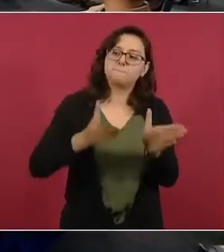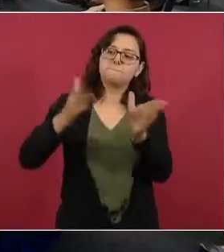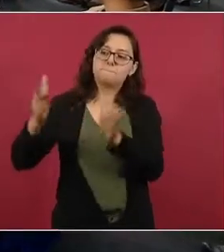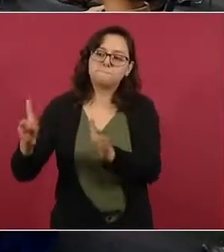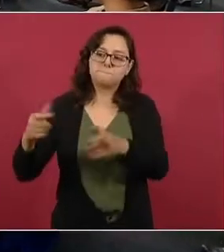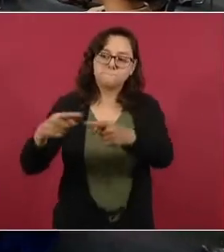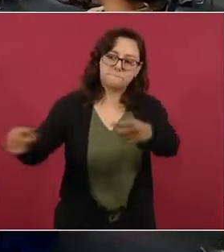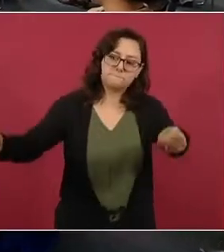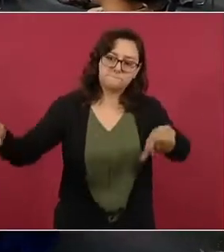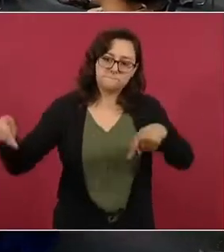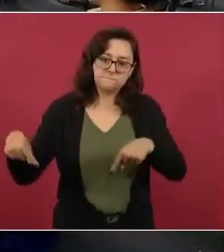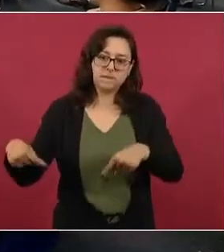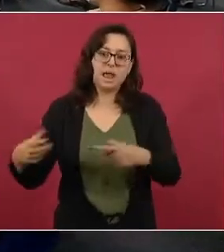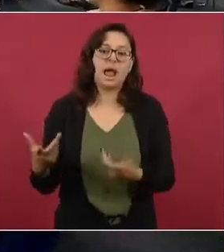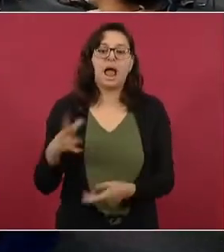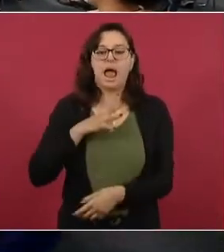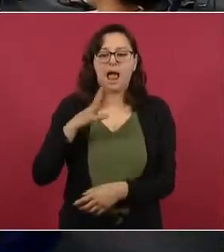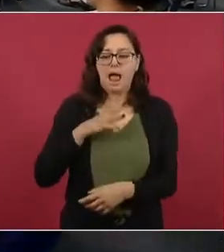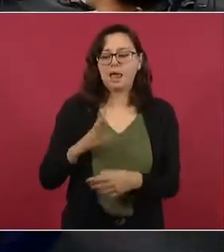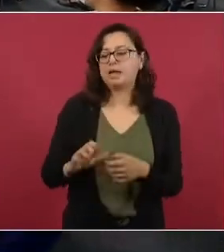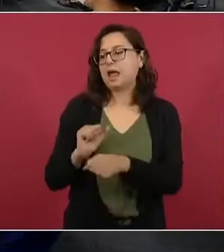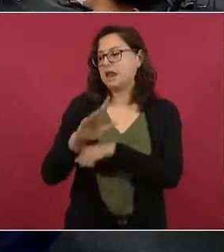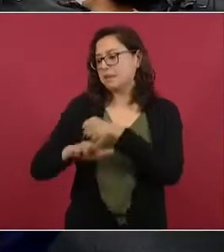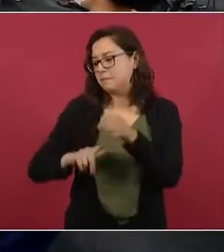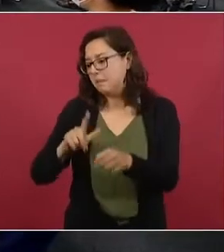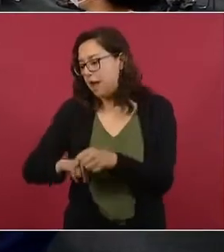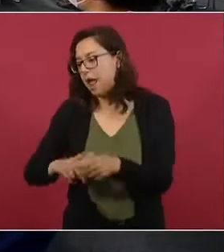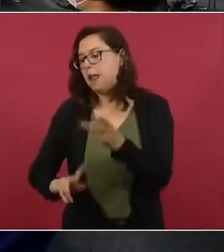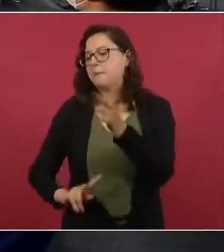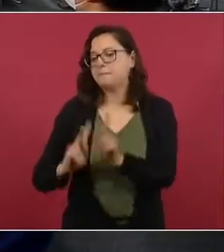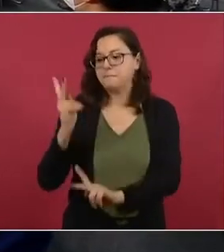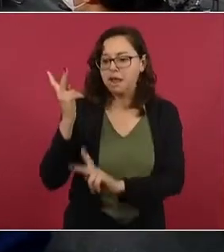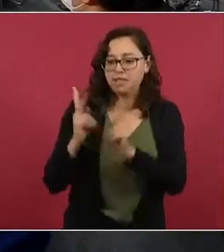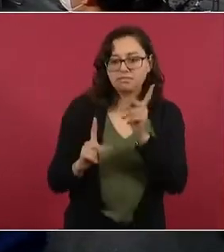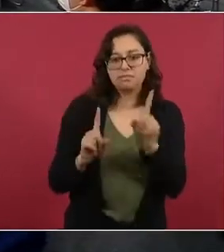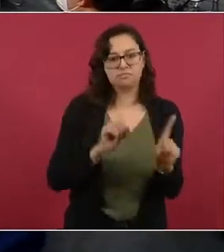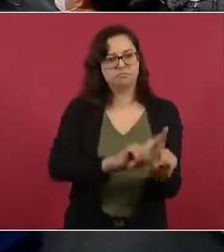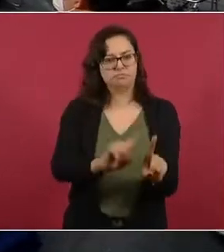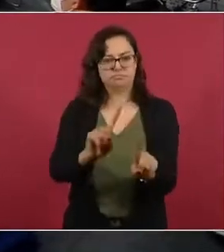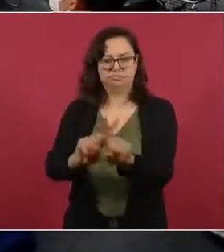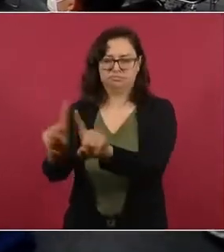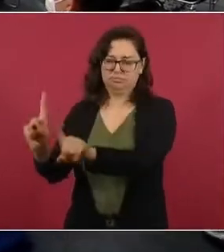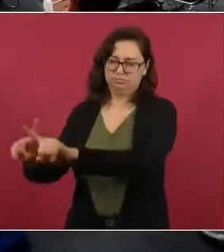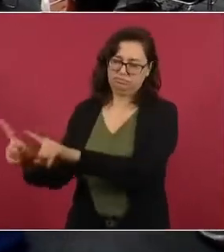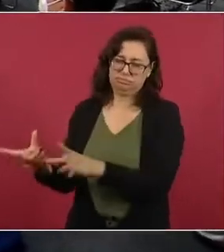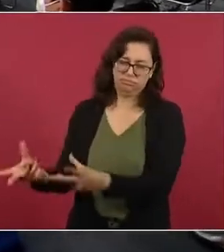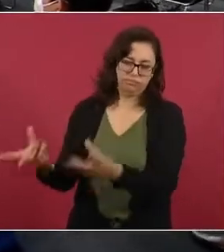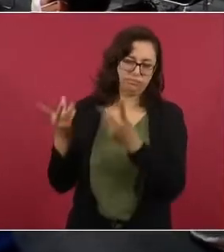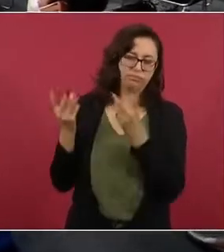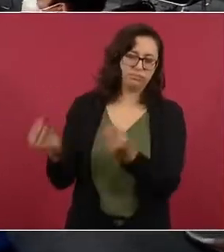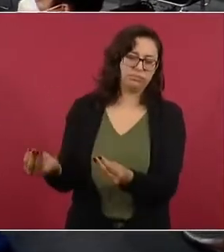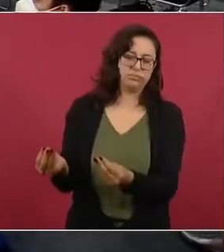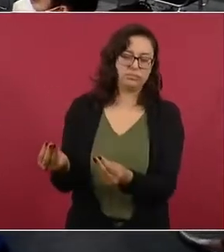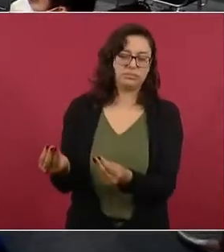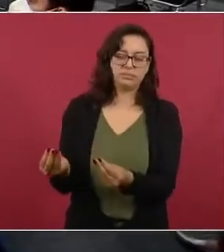Ahí hay armadillo, ahí hay tepezcuinte, pavos reales, hay